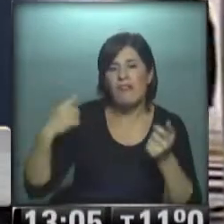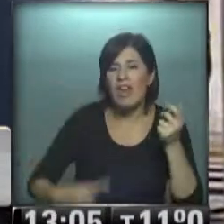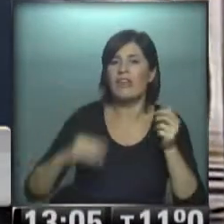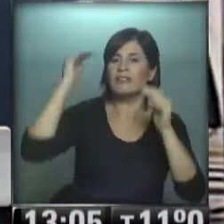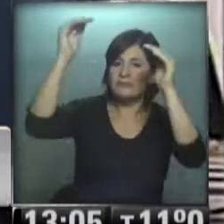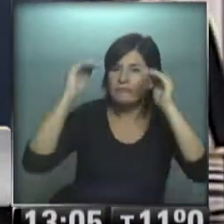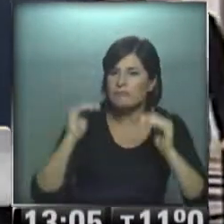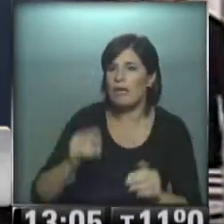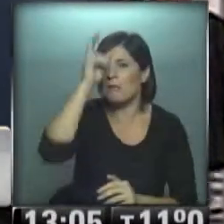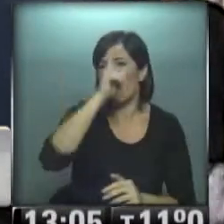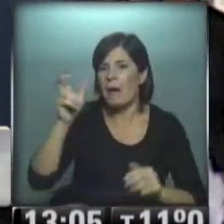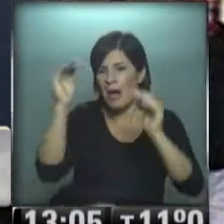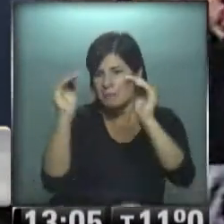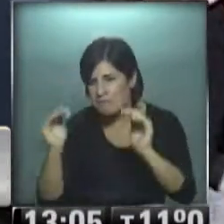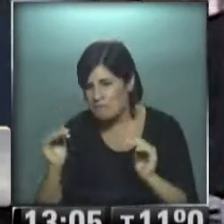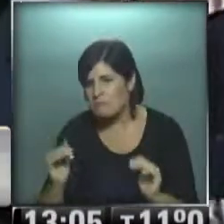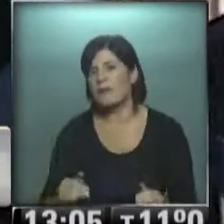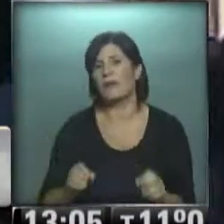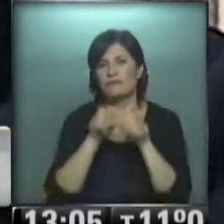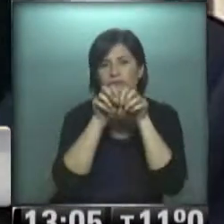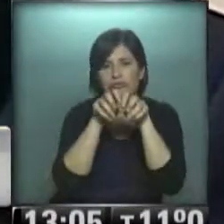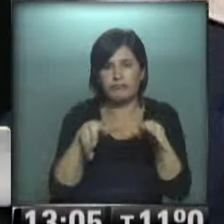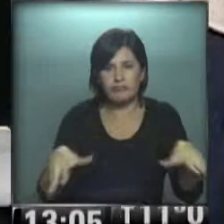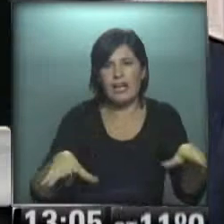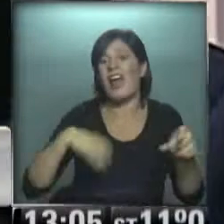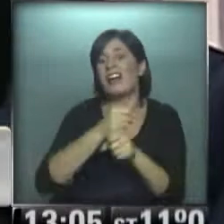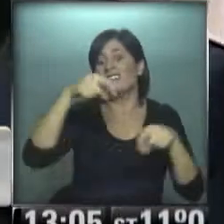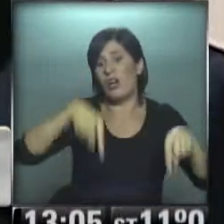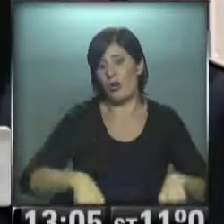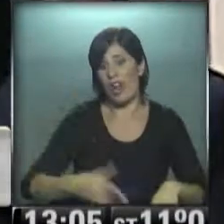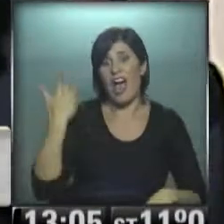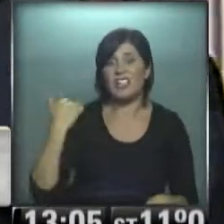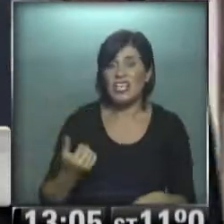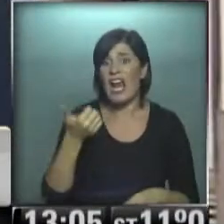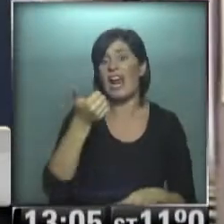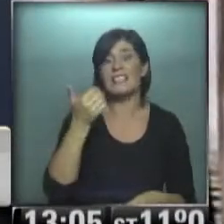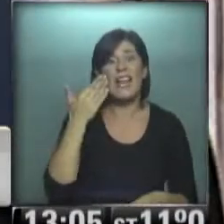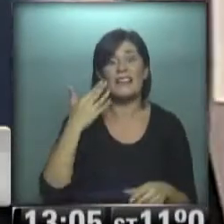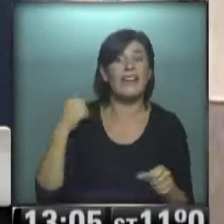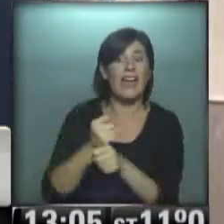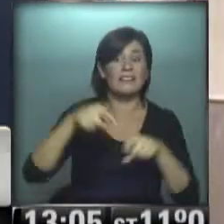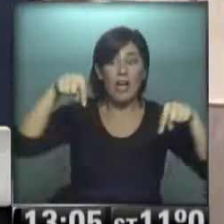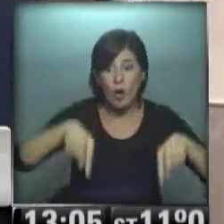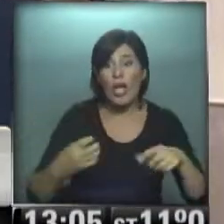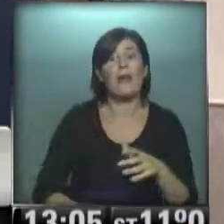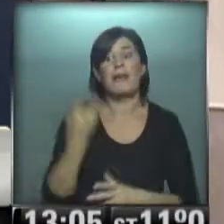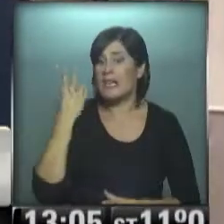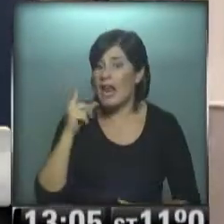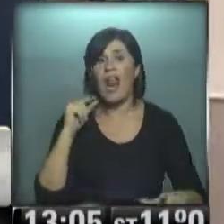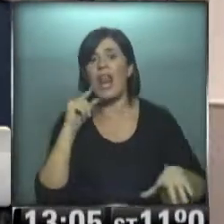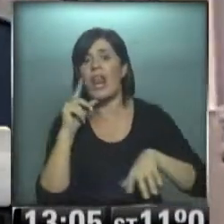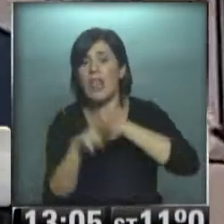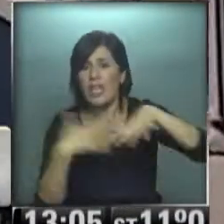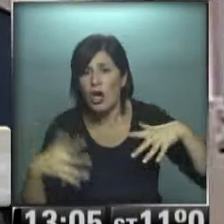hasta la República Argentina en estas idas y vueltas permanentes que hubo desde ayer a las 18 horas hasta la misma mañana de hoy, con